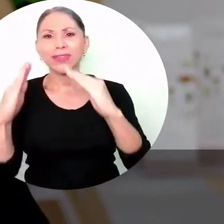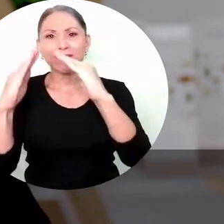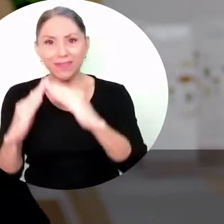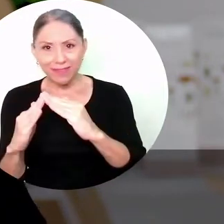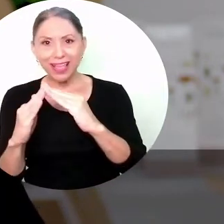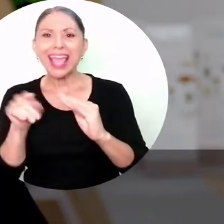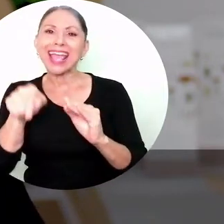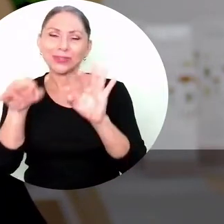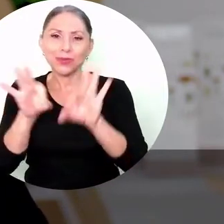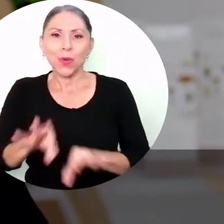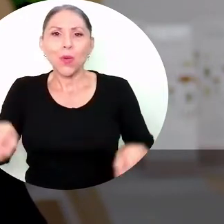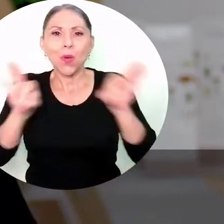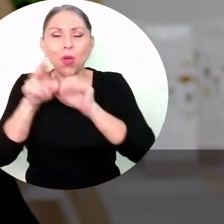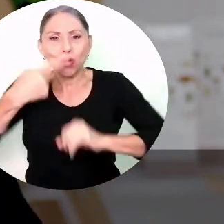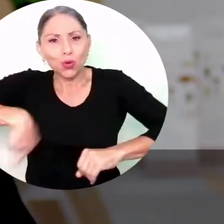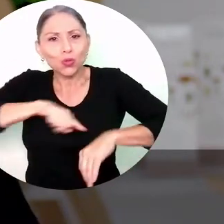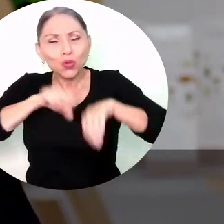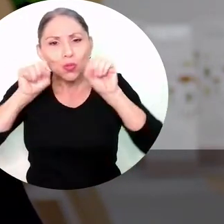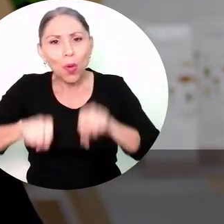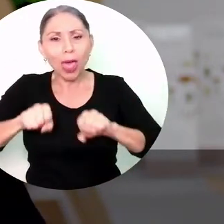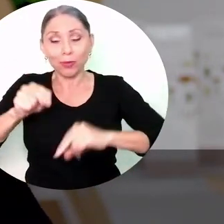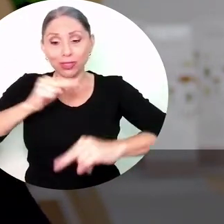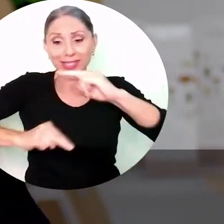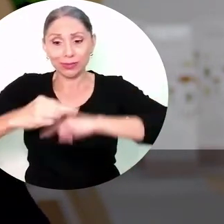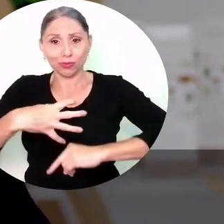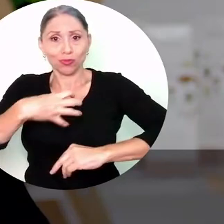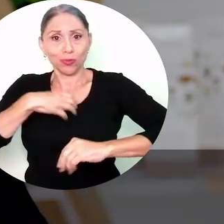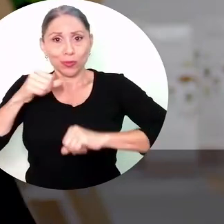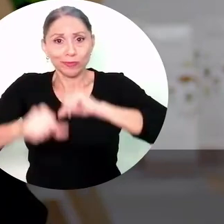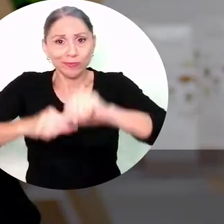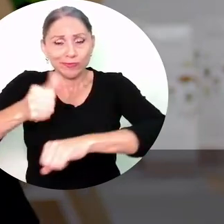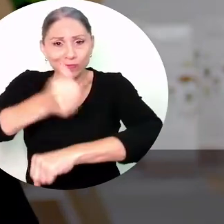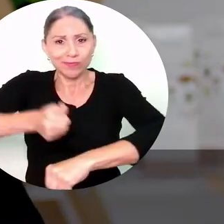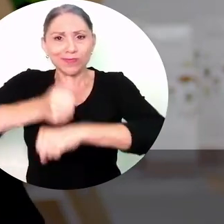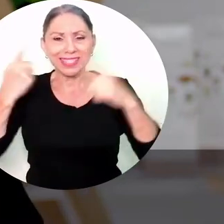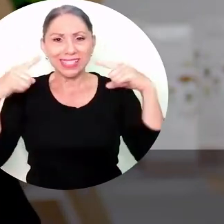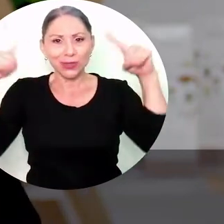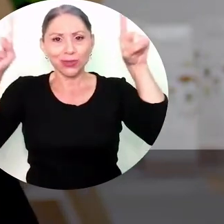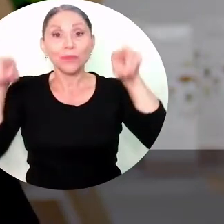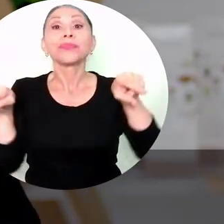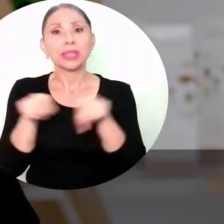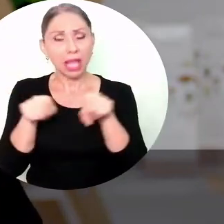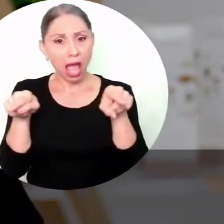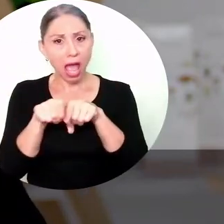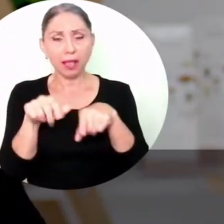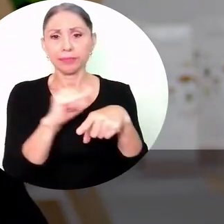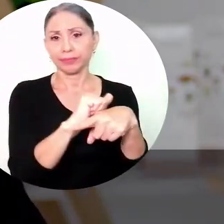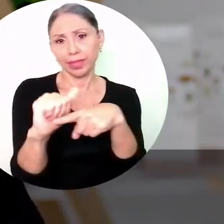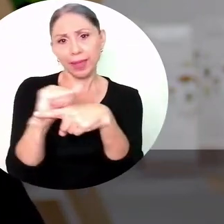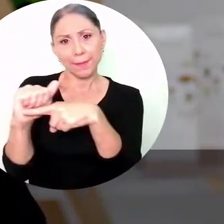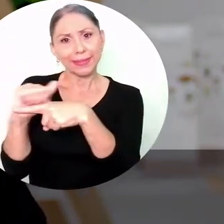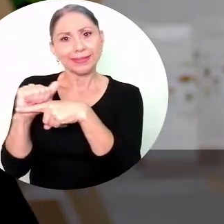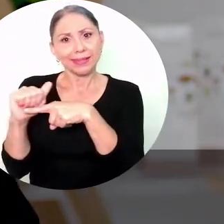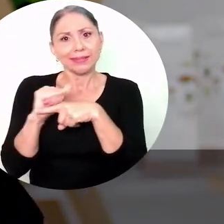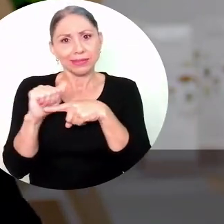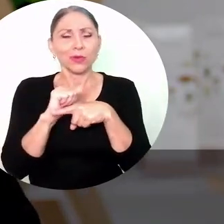es fundamental para que nosotras podamos tener un emprendimiento exitoso. Pero aparte de eso, también las